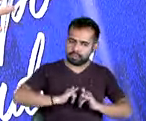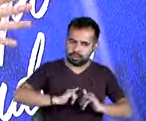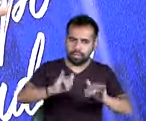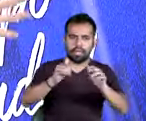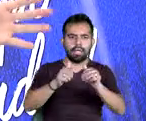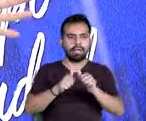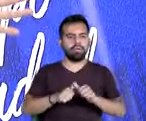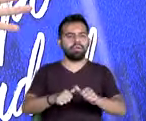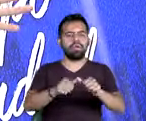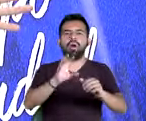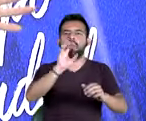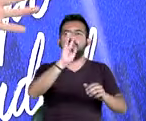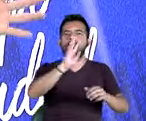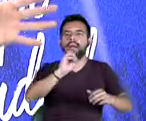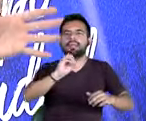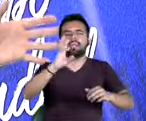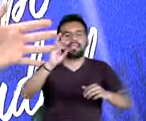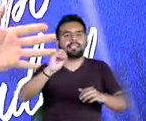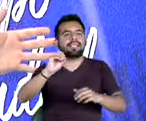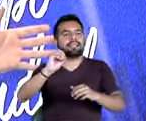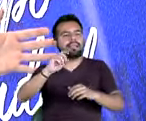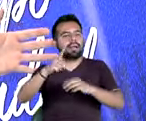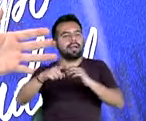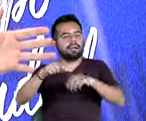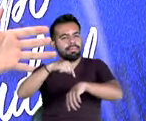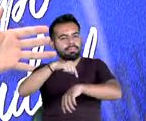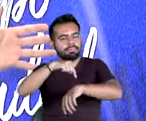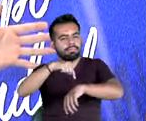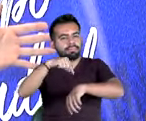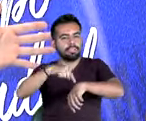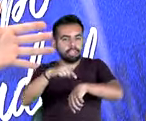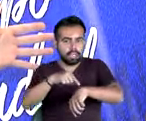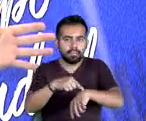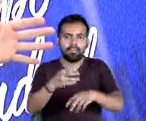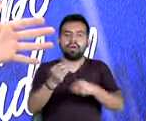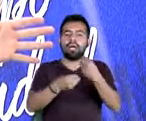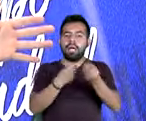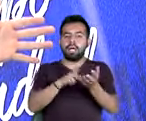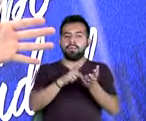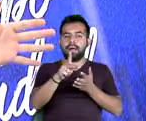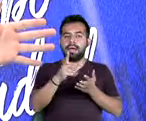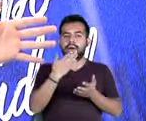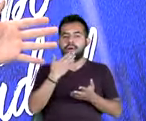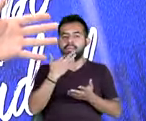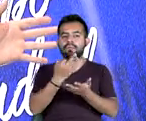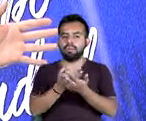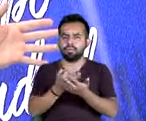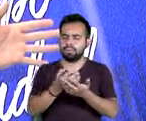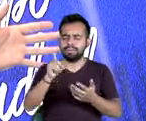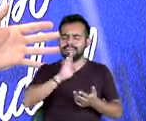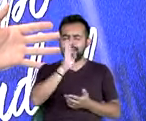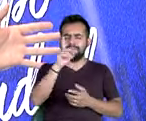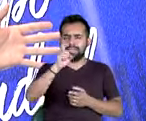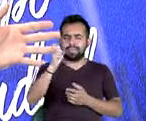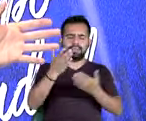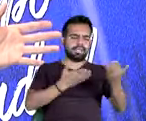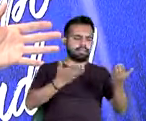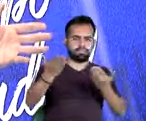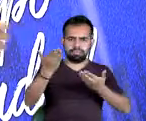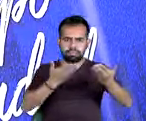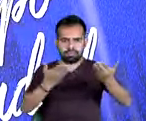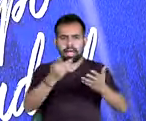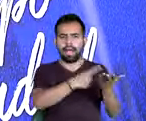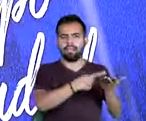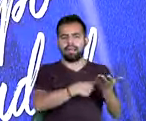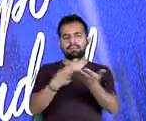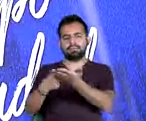el 60, el 40% del tiempo, ¿acaso no hay que, habrá que discutir si tenemos que pagar un 40% de la factura? Por lo tanto,